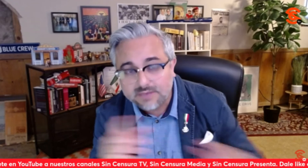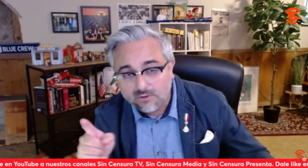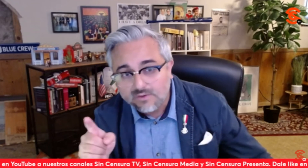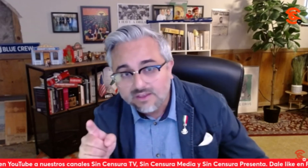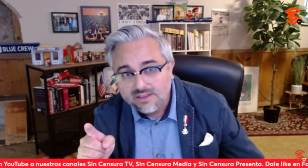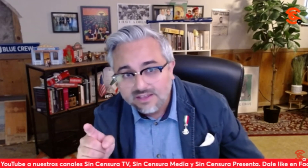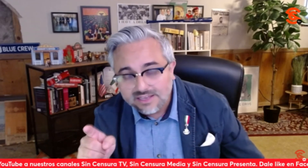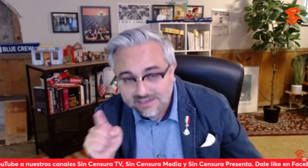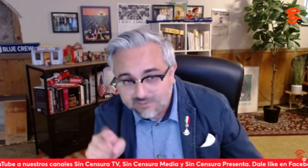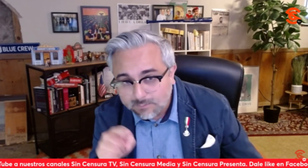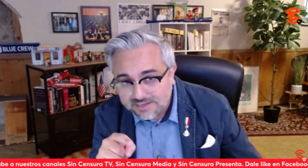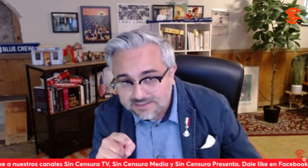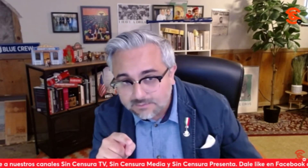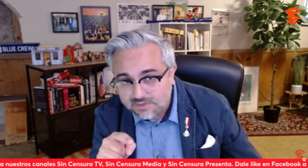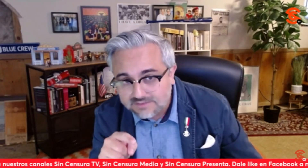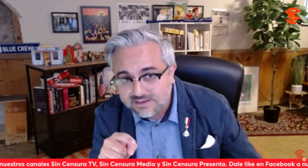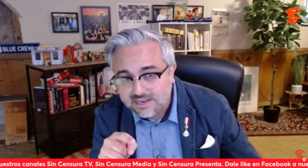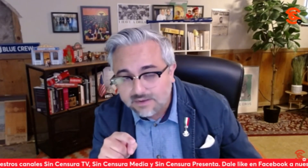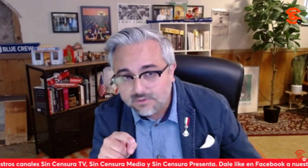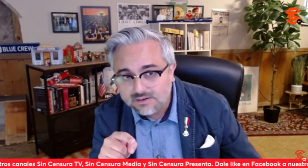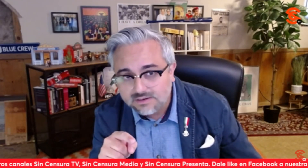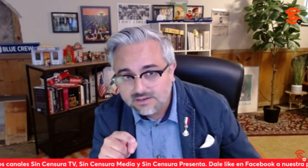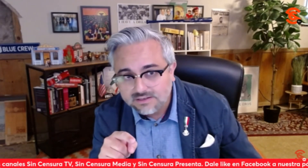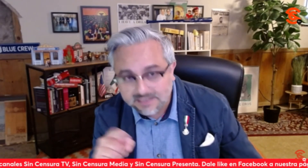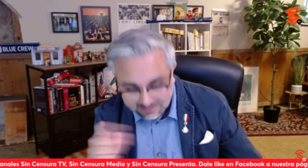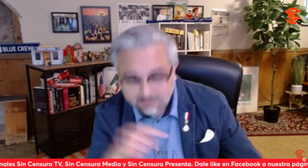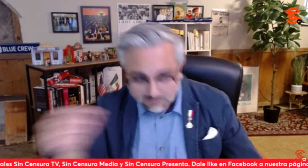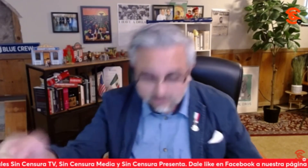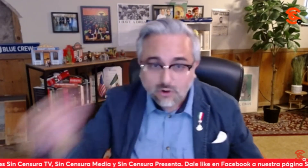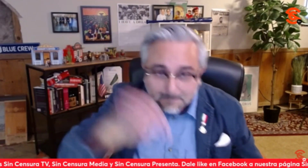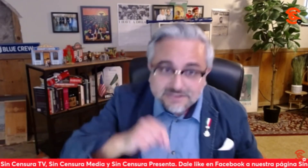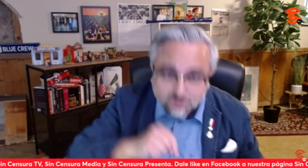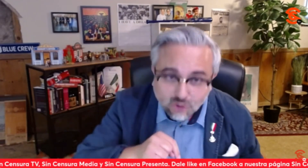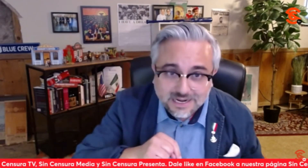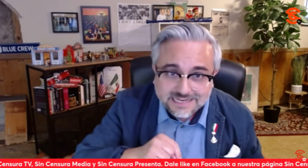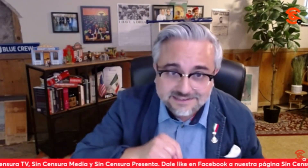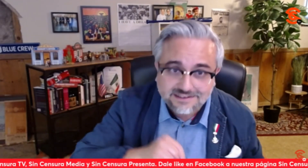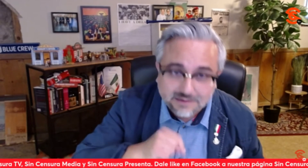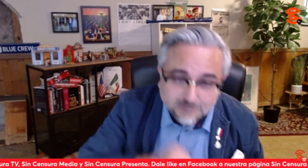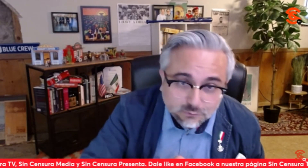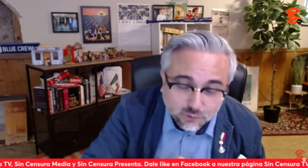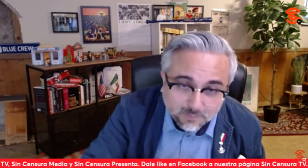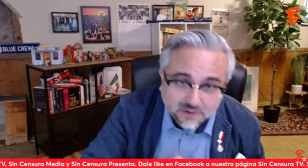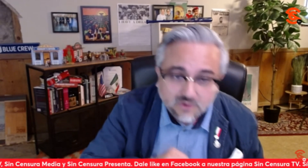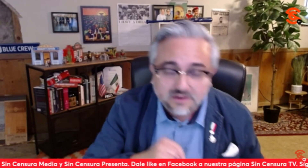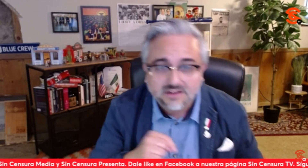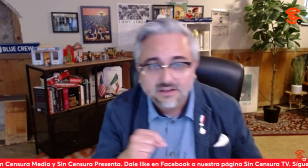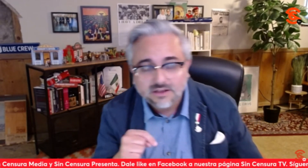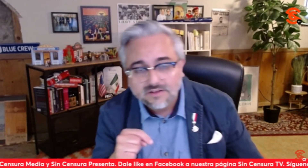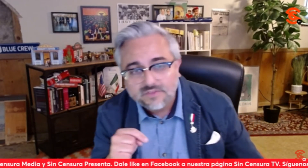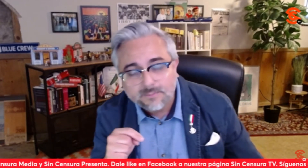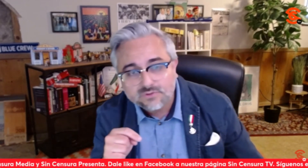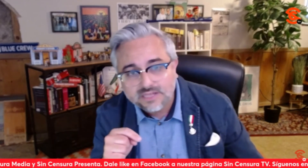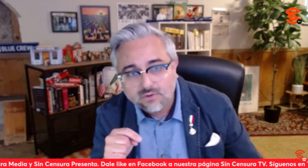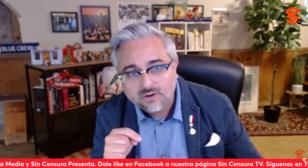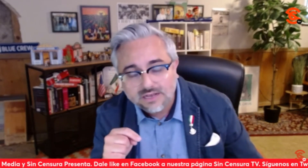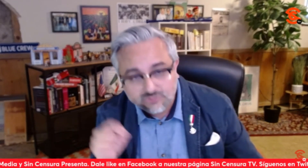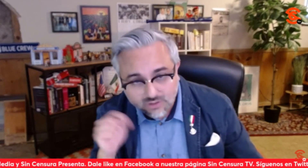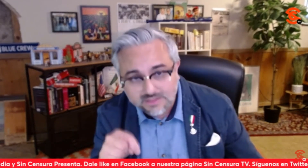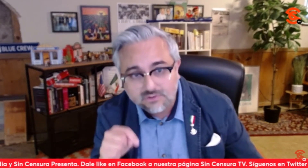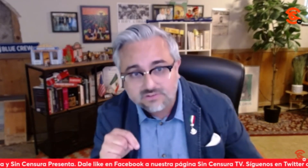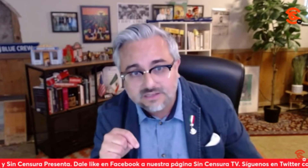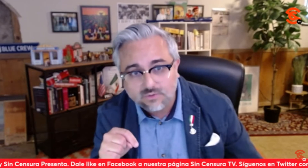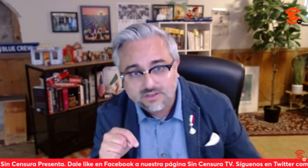personas, pero en ese operativo de Eisenhower, que Trump menciona y que dice que va a ser mucho peor, deportaron